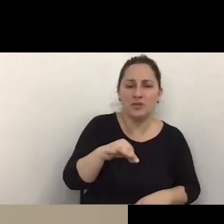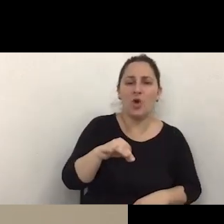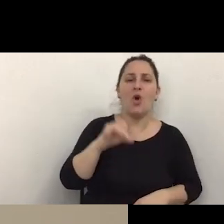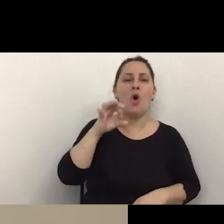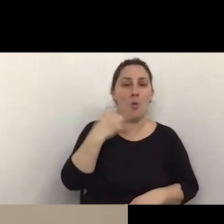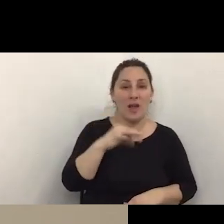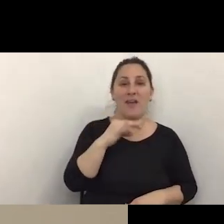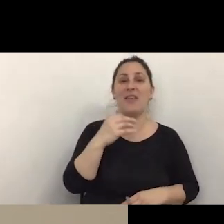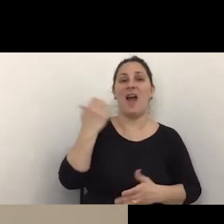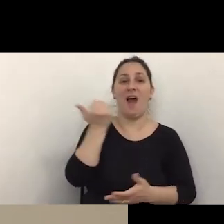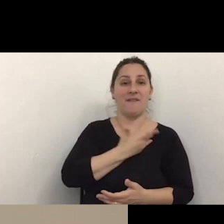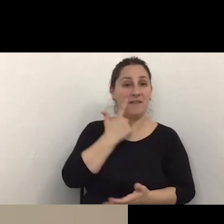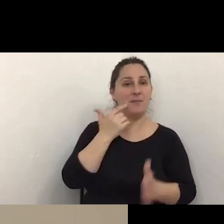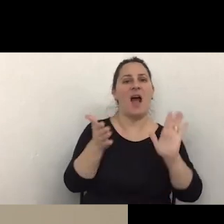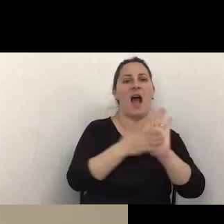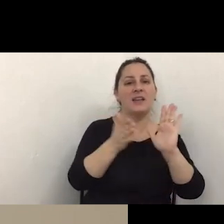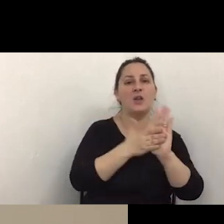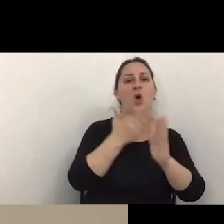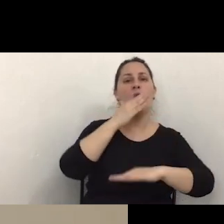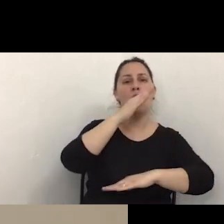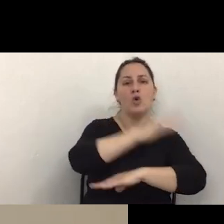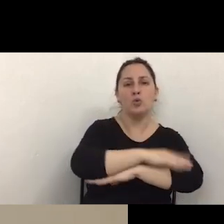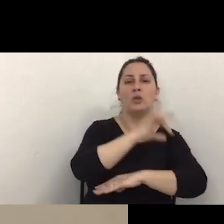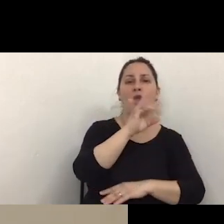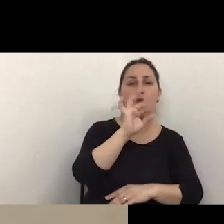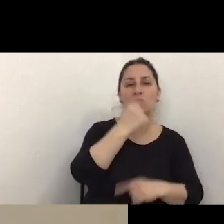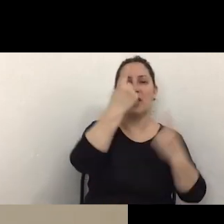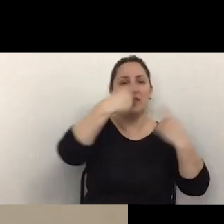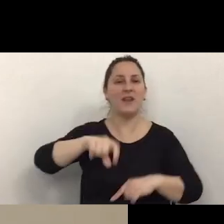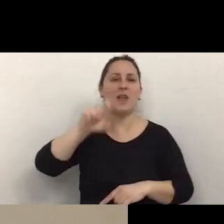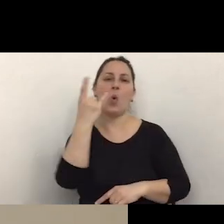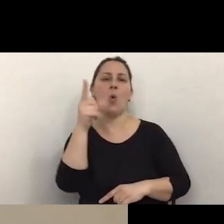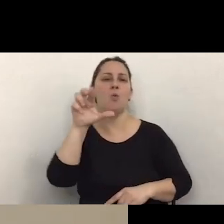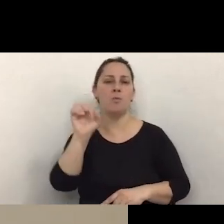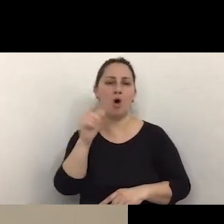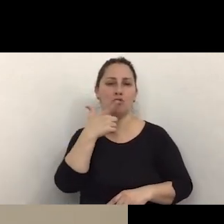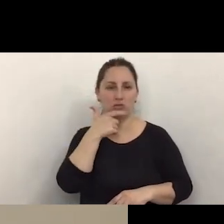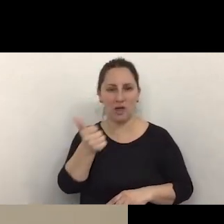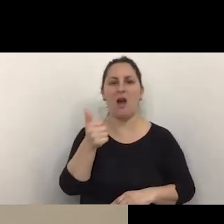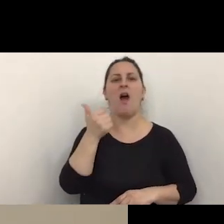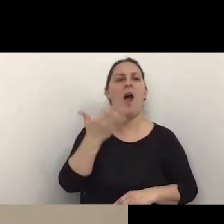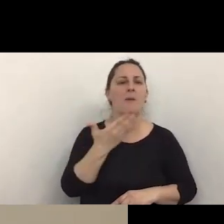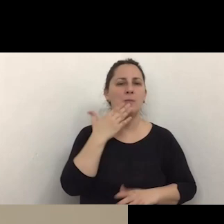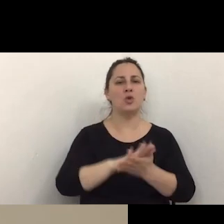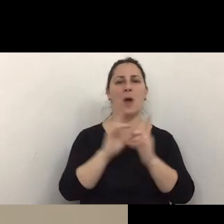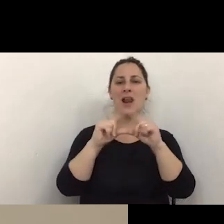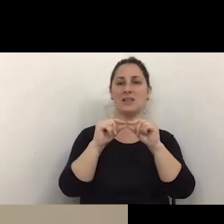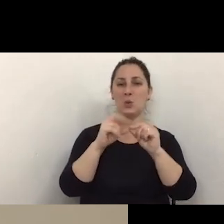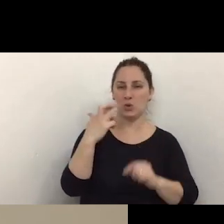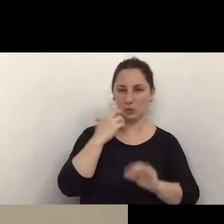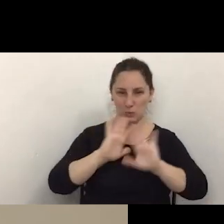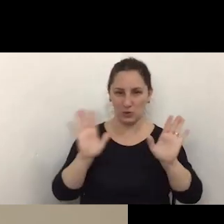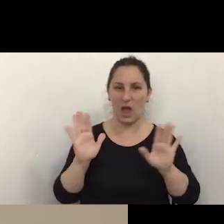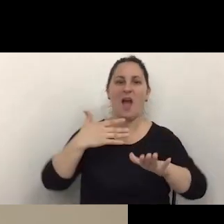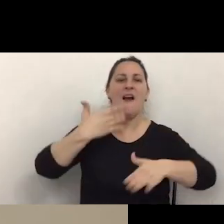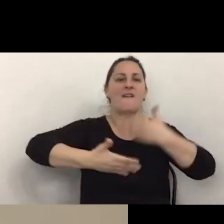del fisco de acreditar la conducta dolosa a diferencia de la culposa. Hablamos un poquito del artículo 19, de la